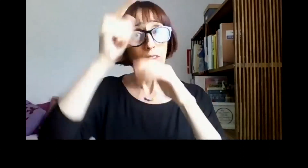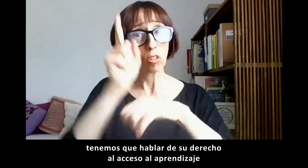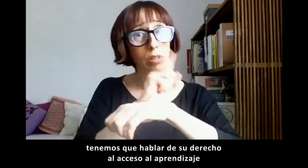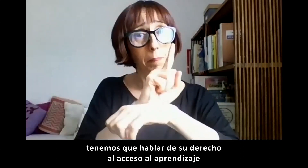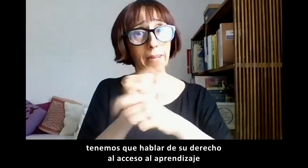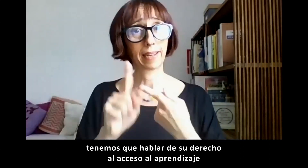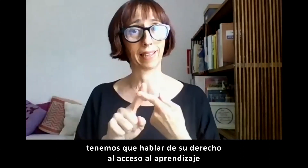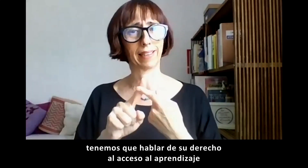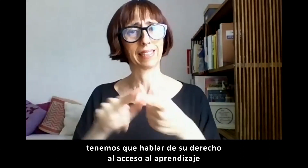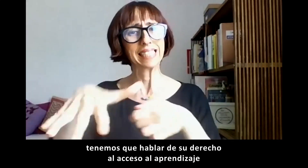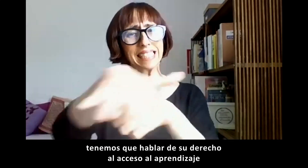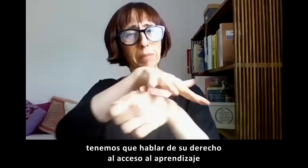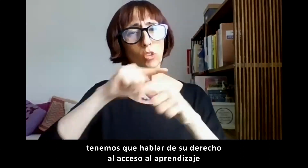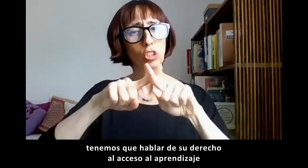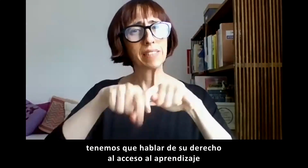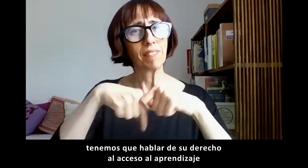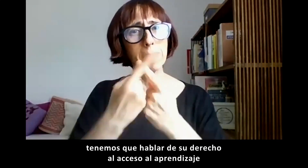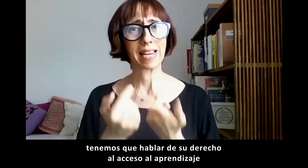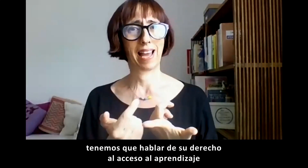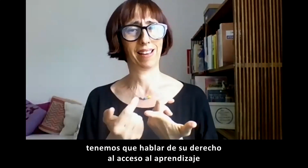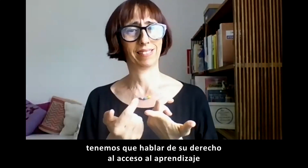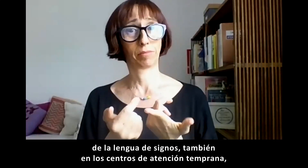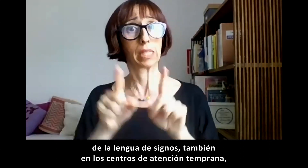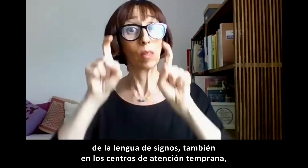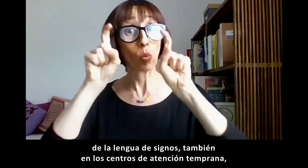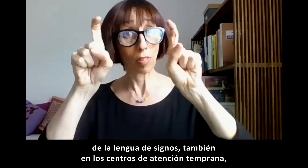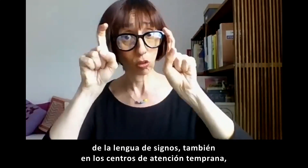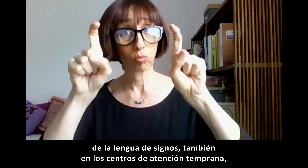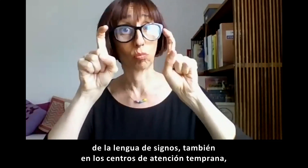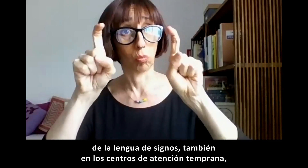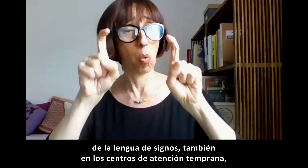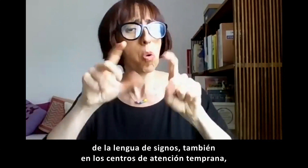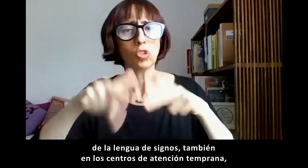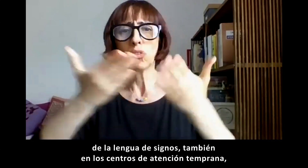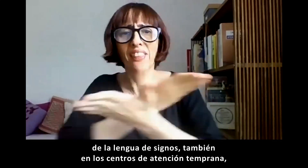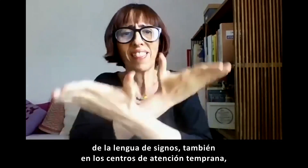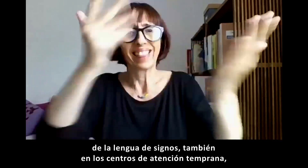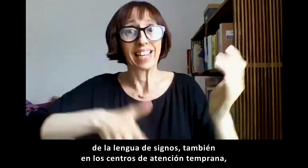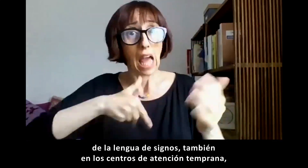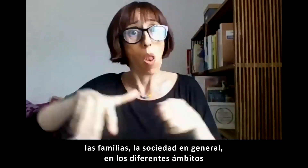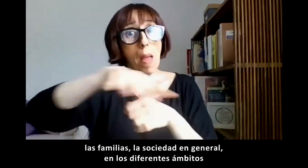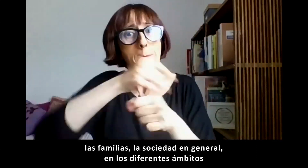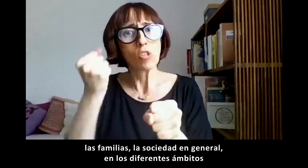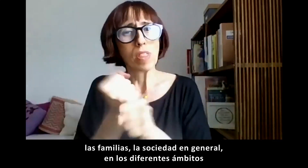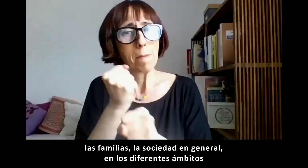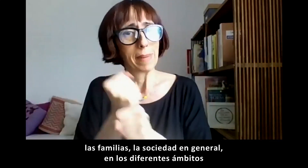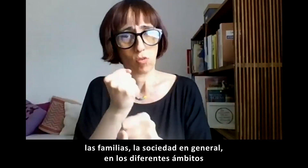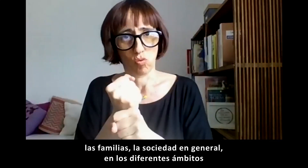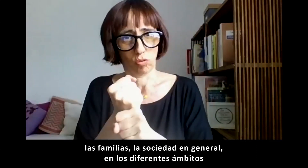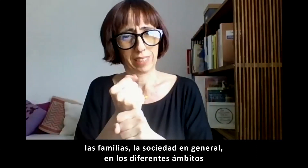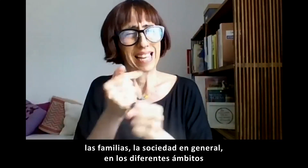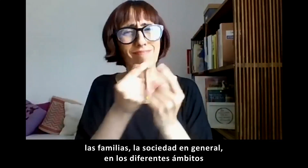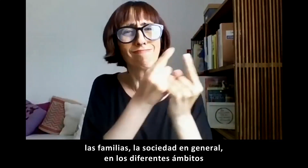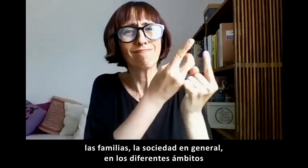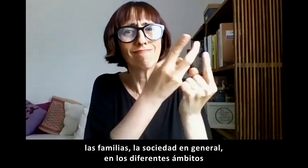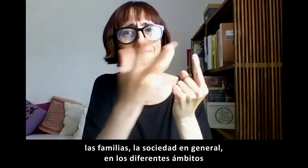de su derecho al acceso al aprendizaje de la lengua de signos, también en los centros de atención temprana, las familias, la